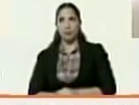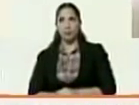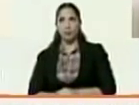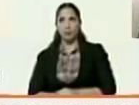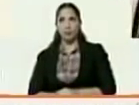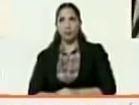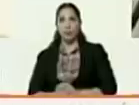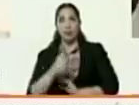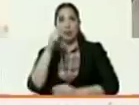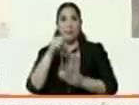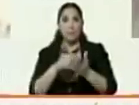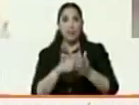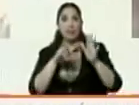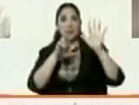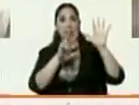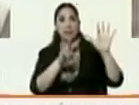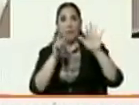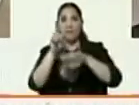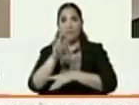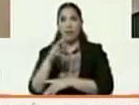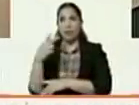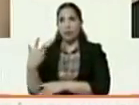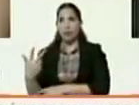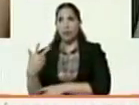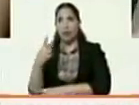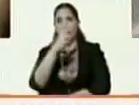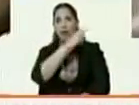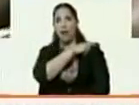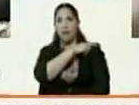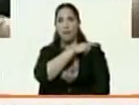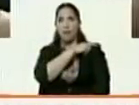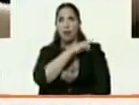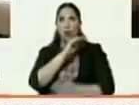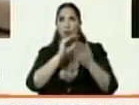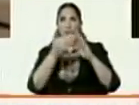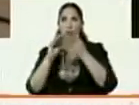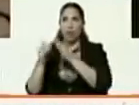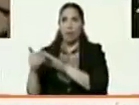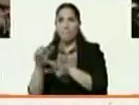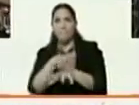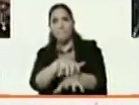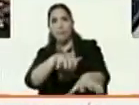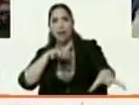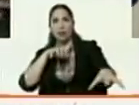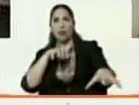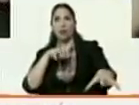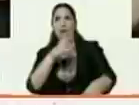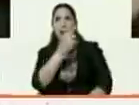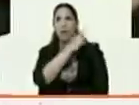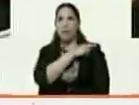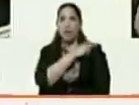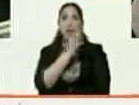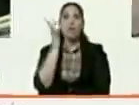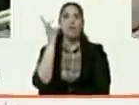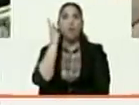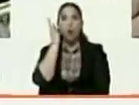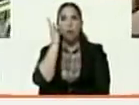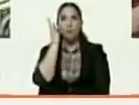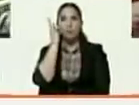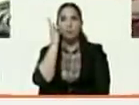...tenemos 1.723 jefes y jefas de comunidad... ...la mayoría de las veces son jefas...